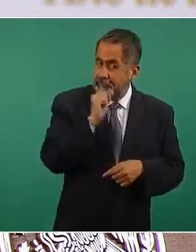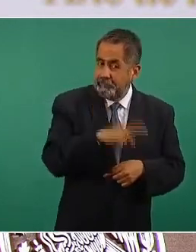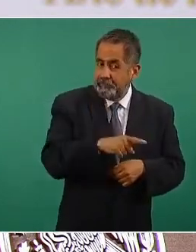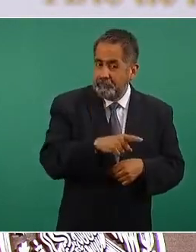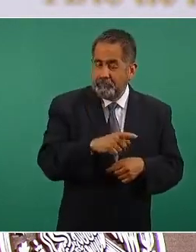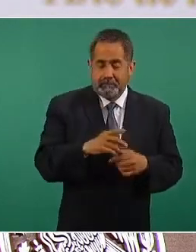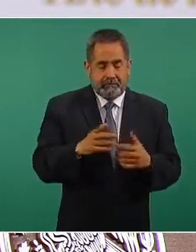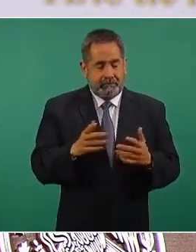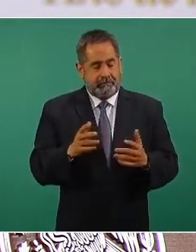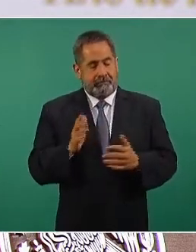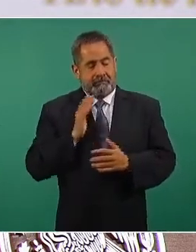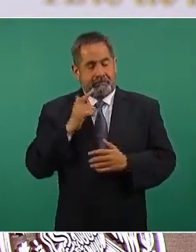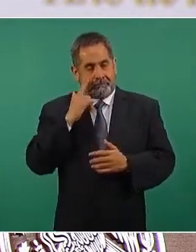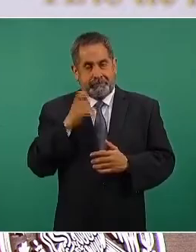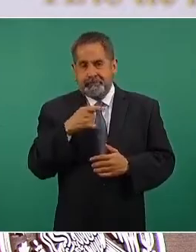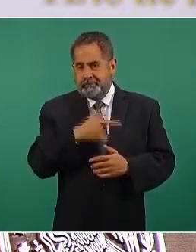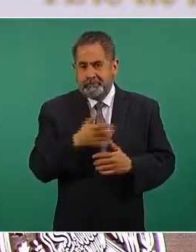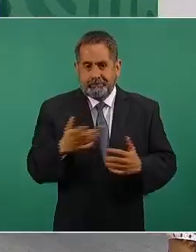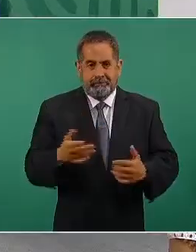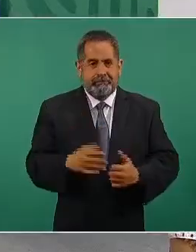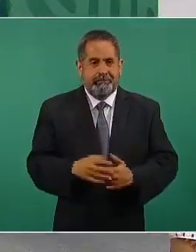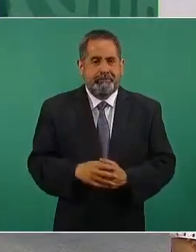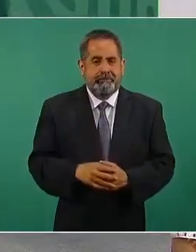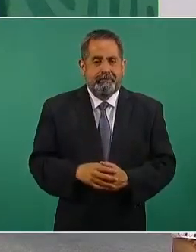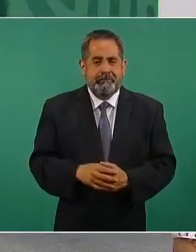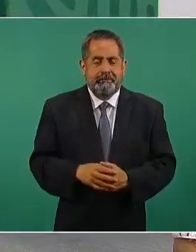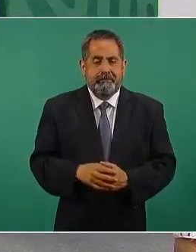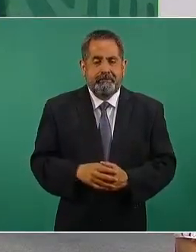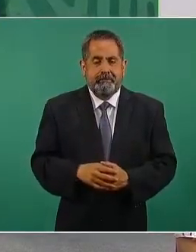a ese régimen corrupto,